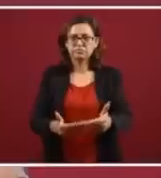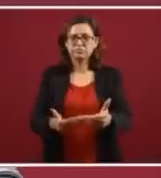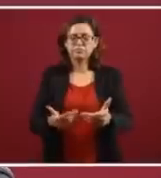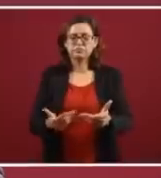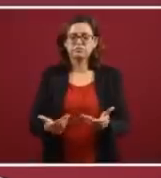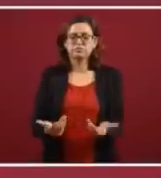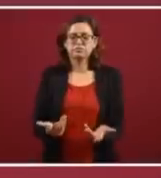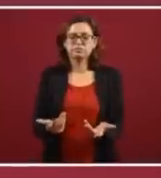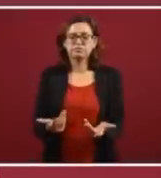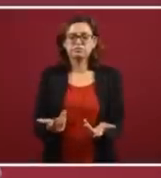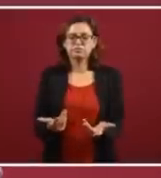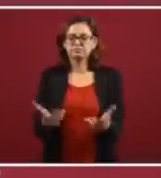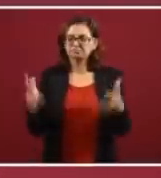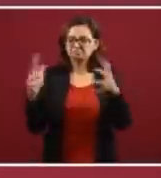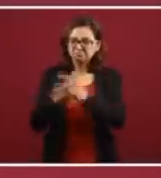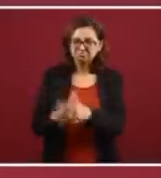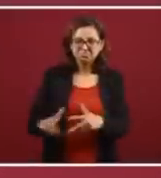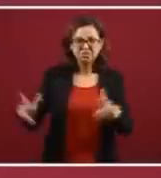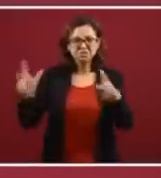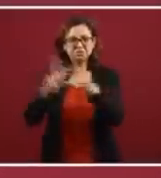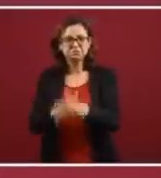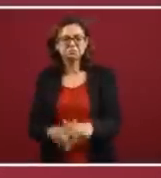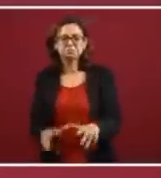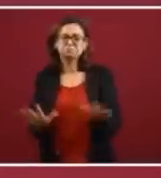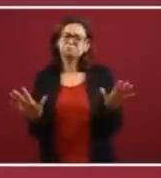sin guerra,